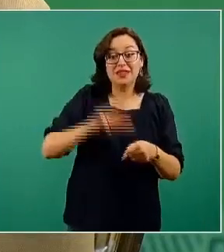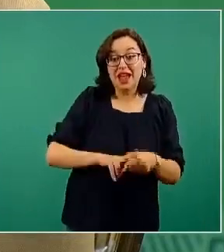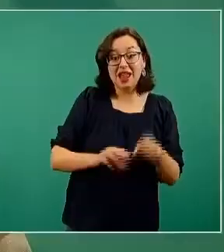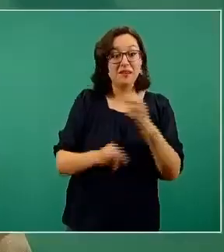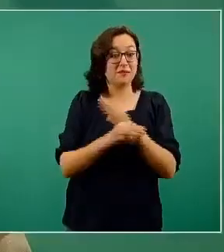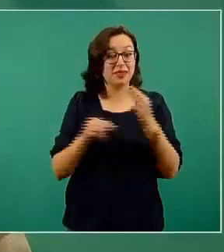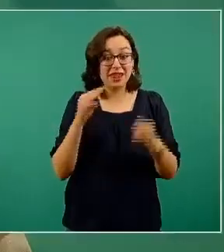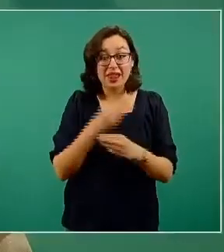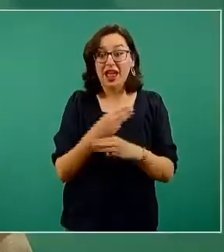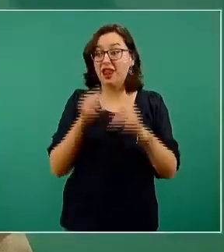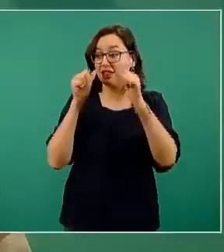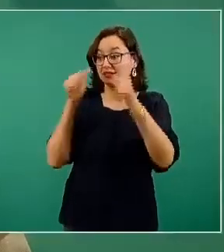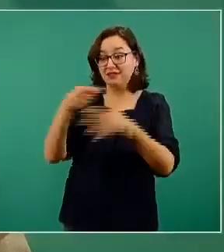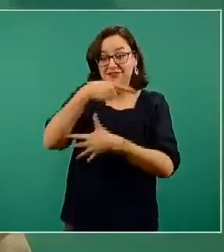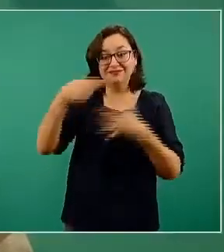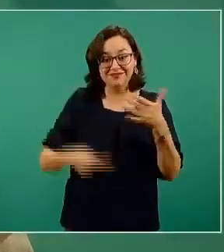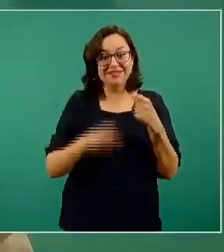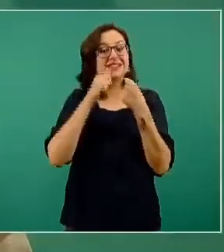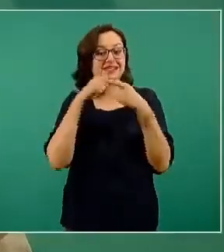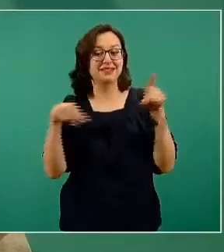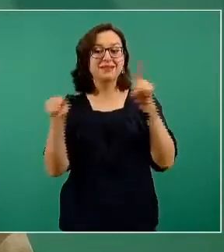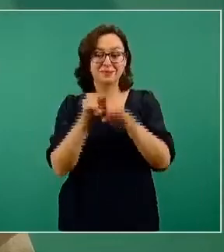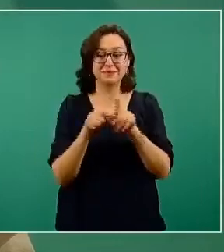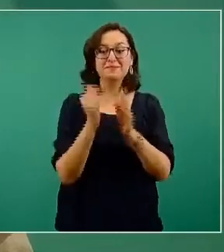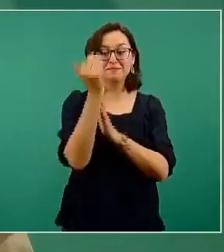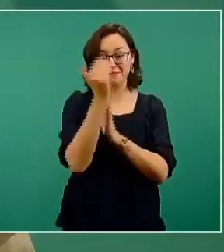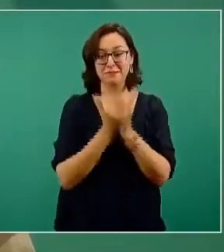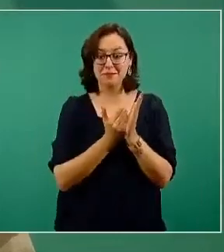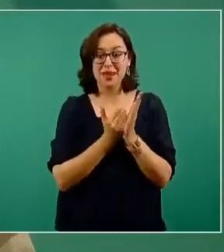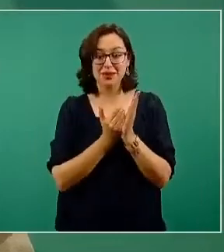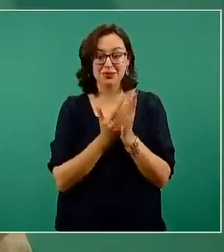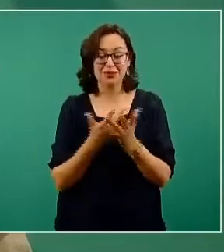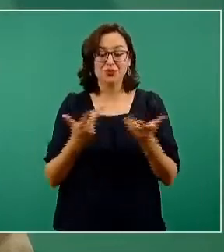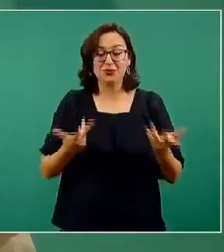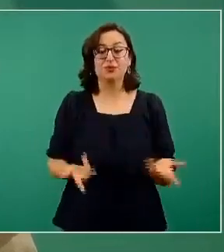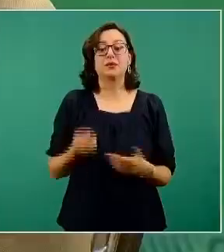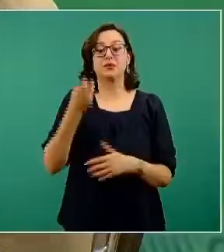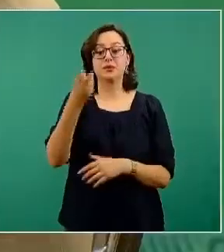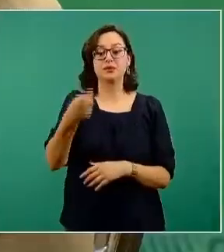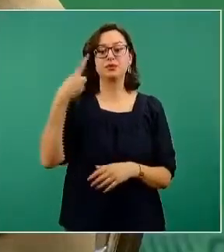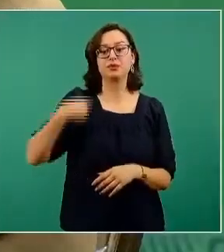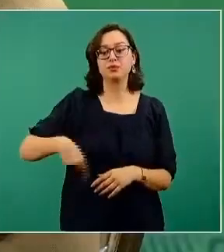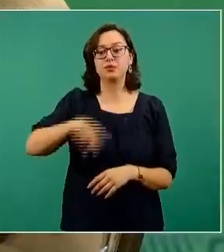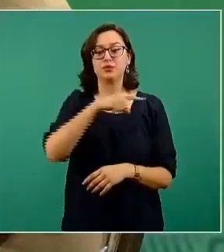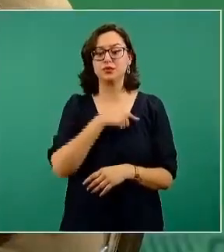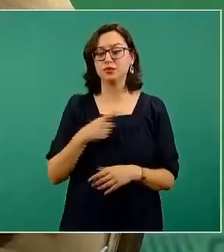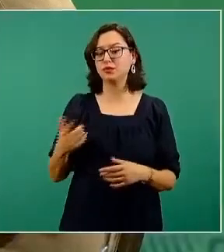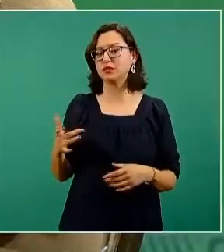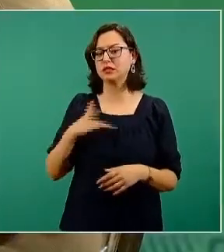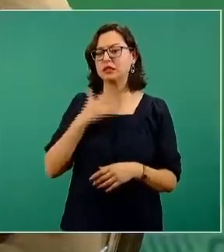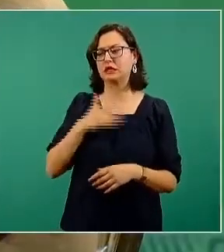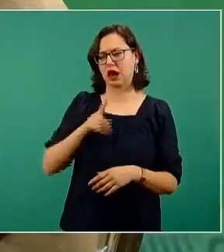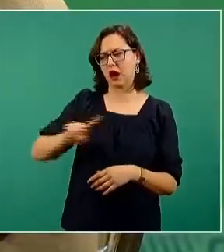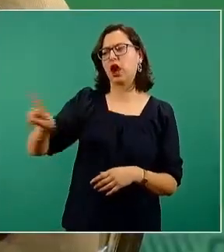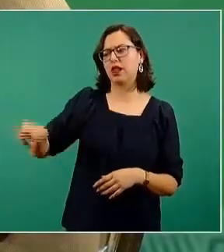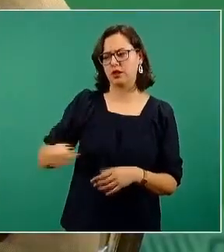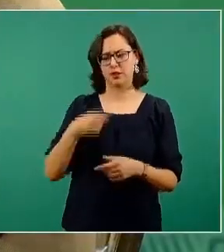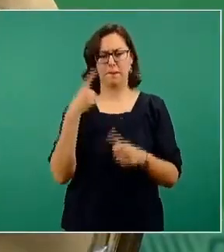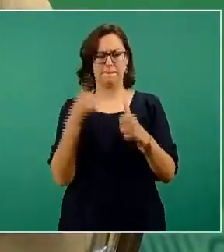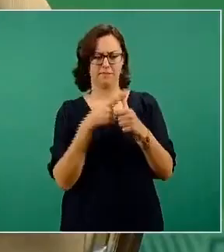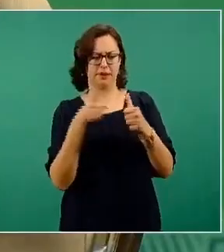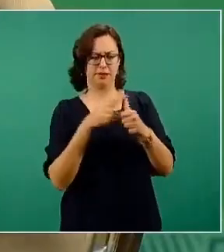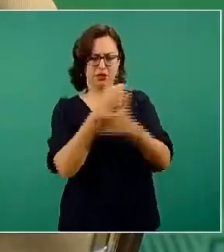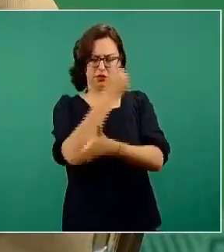más limitada. Entonces no podíamos darnos el lujo de solamente actuar en zonas urbanas y